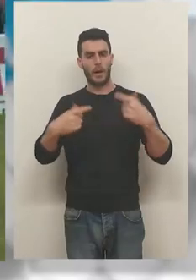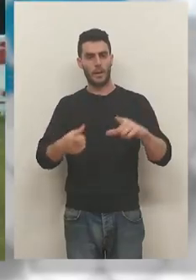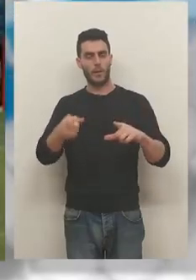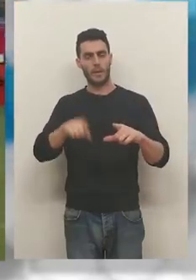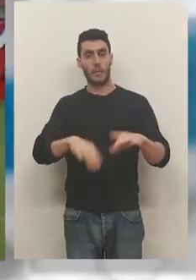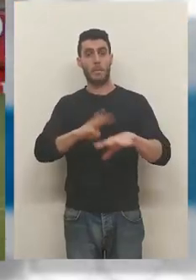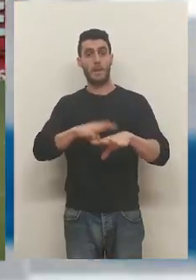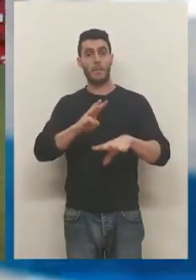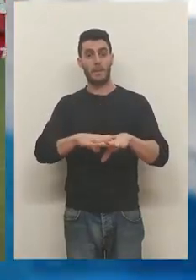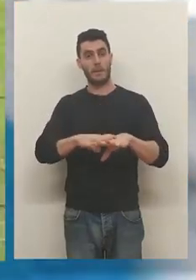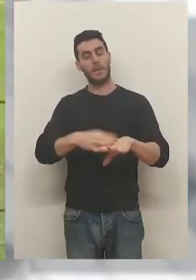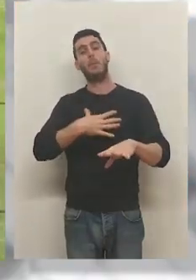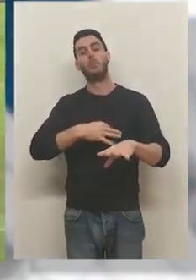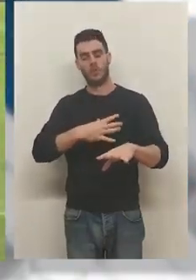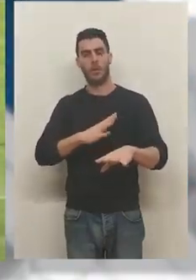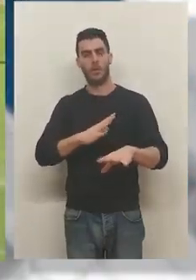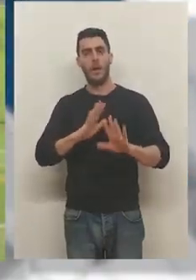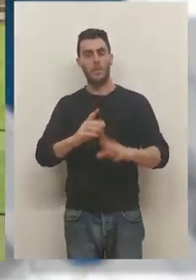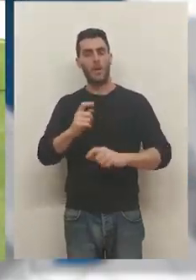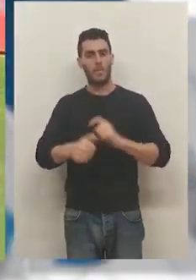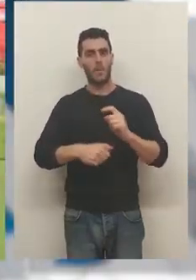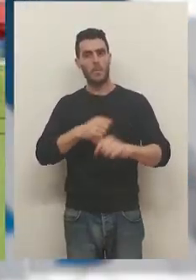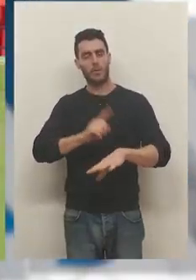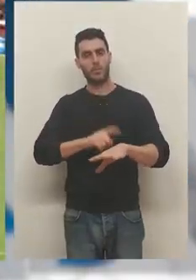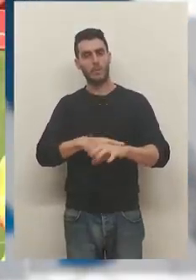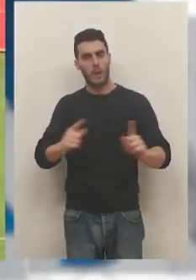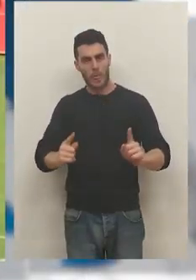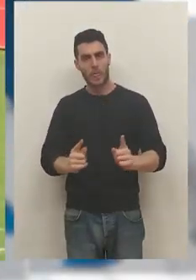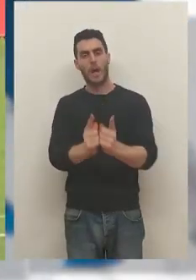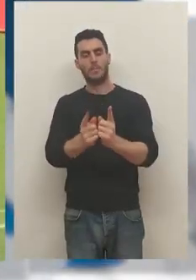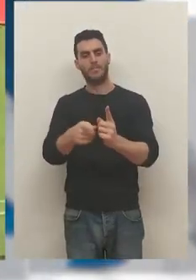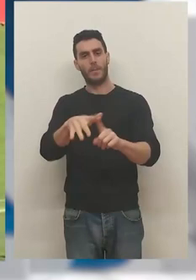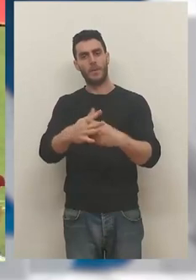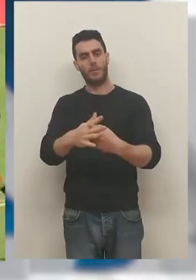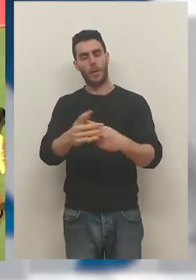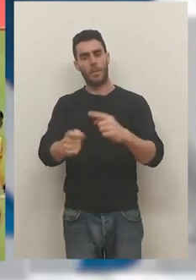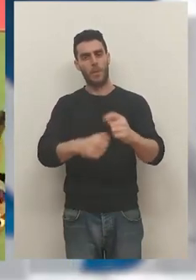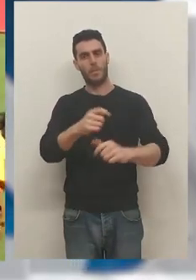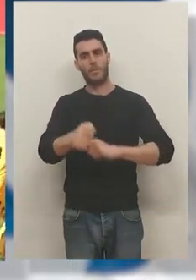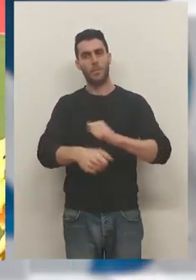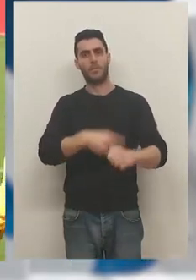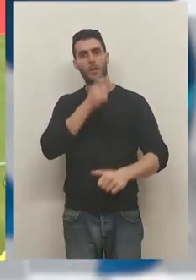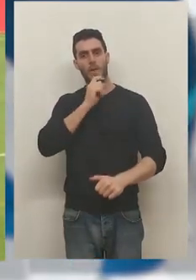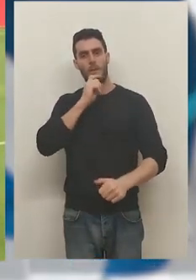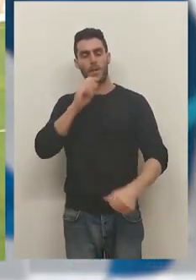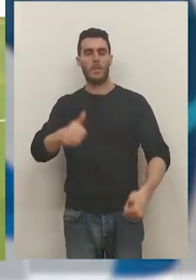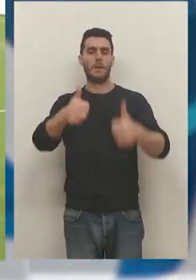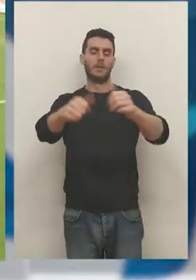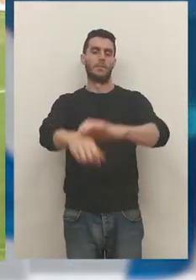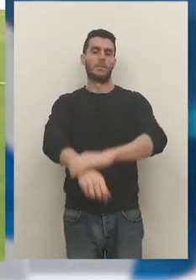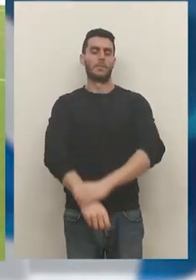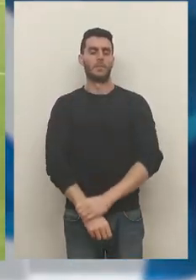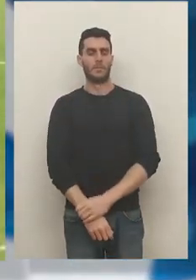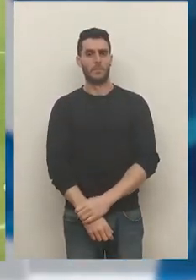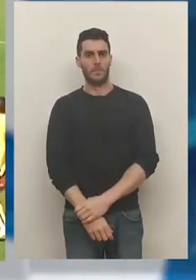la categoría y aunque matemáticamente todavía es posible cada vez queda menos tiempo Y cada vez la situación es más complicada